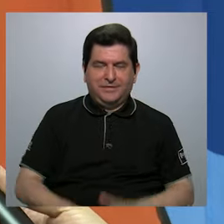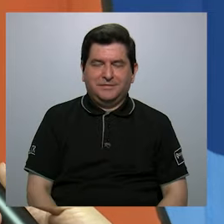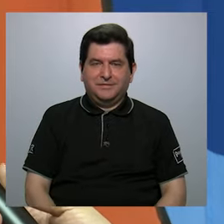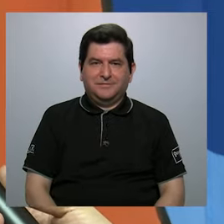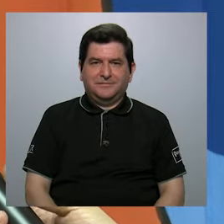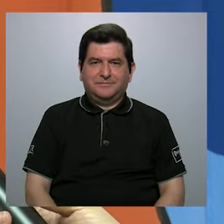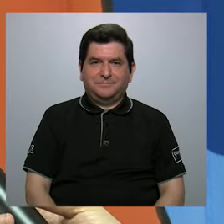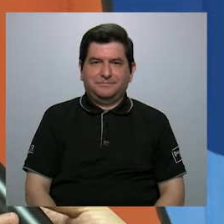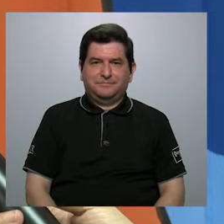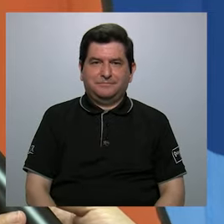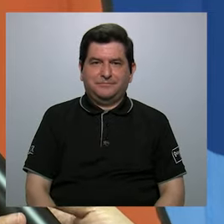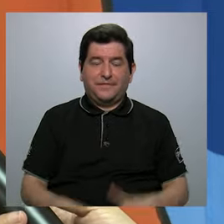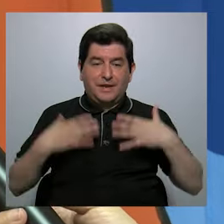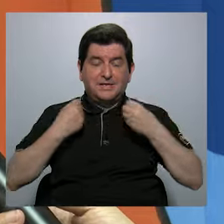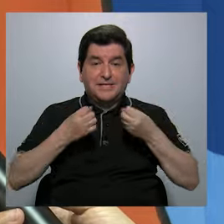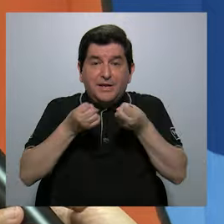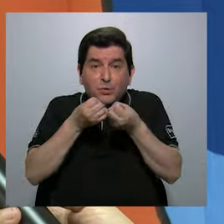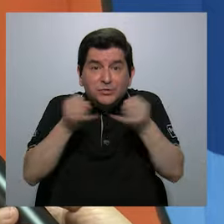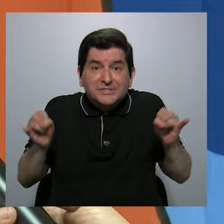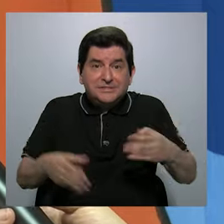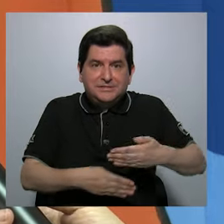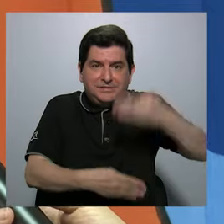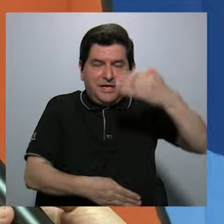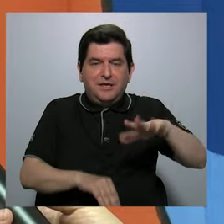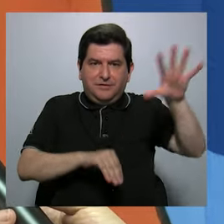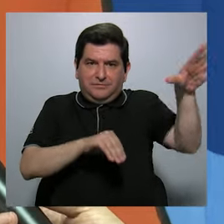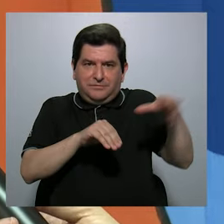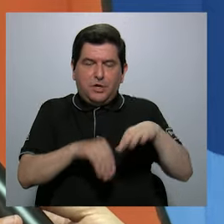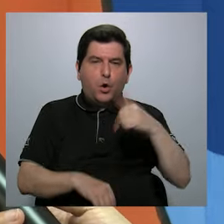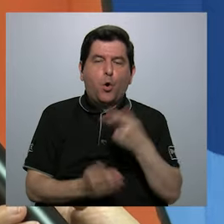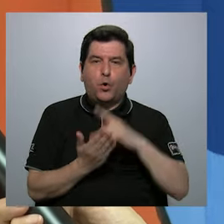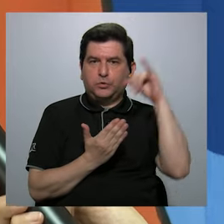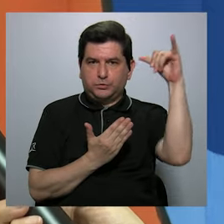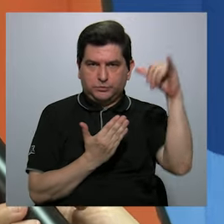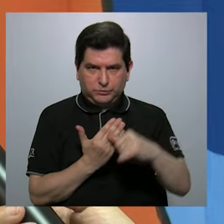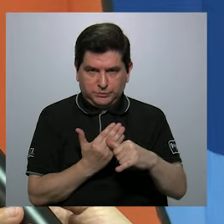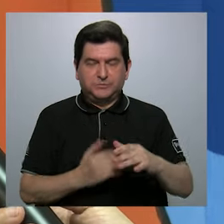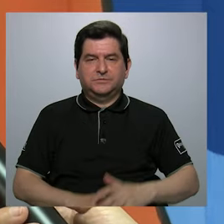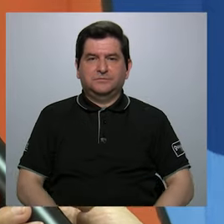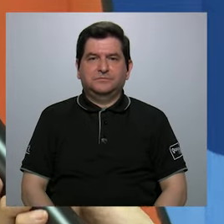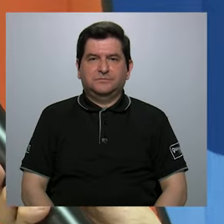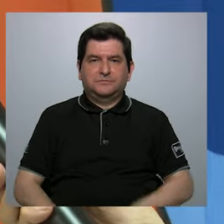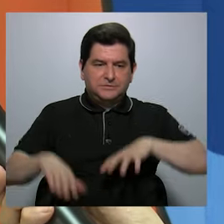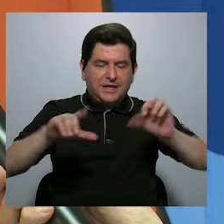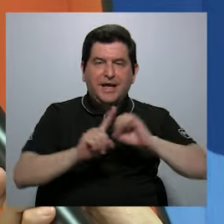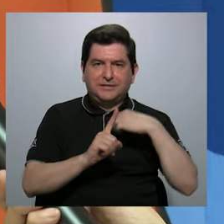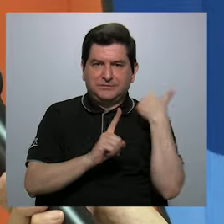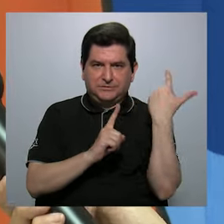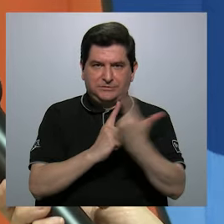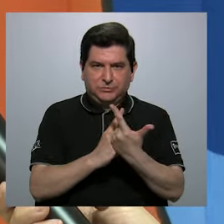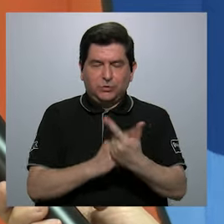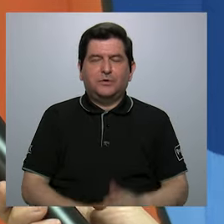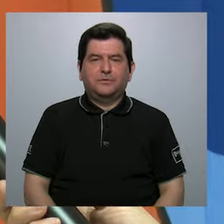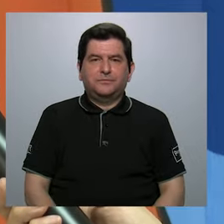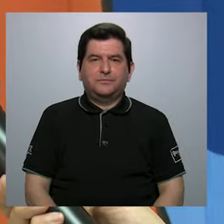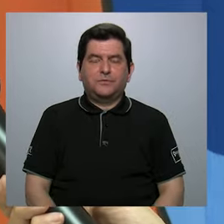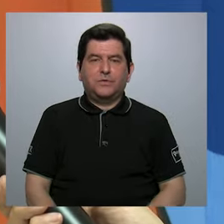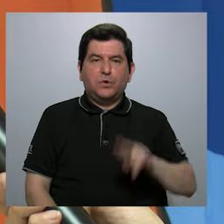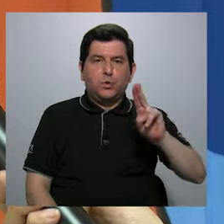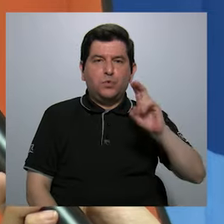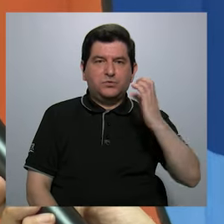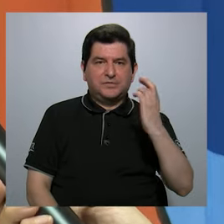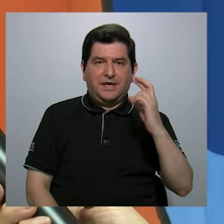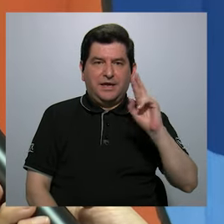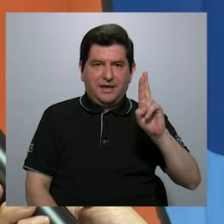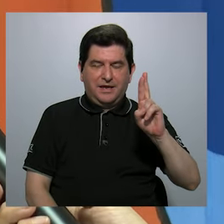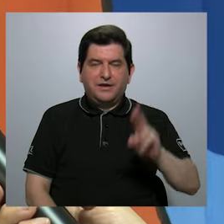eso entonces a Salud Sin Paredes también se le adhieren otros proyectos de acción social, como UCR Te